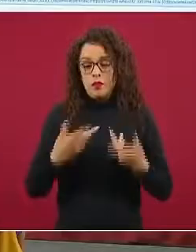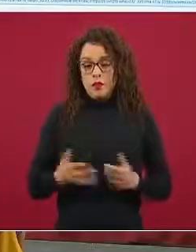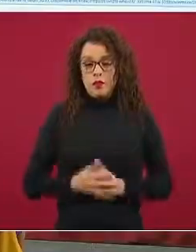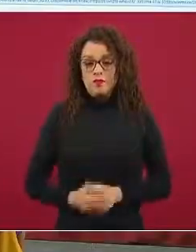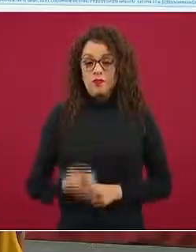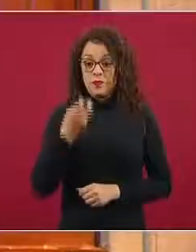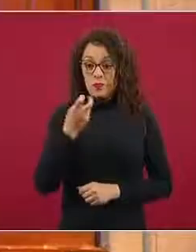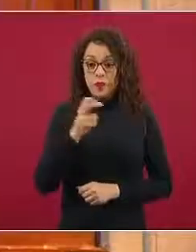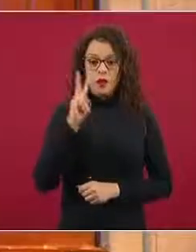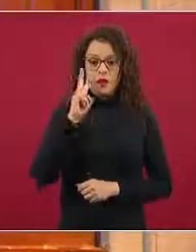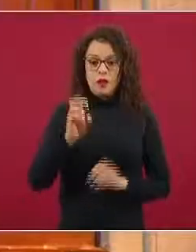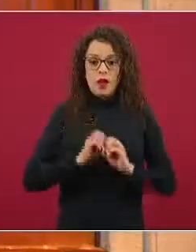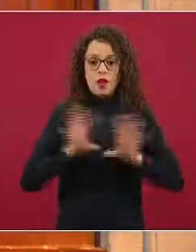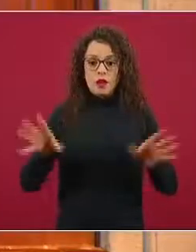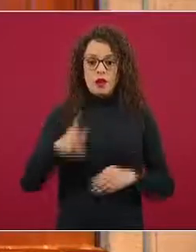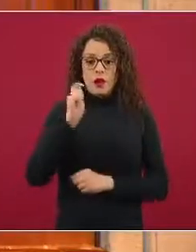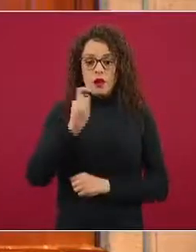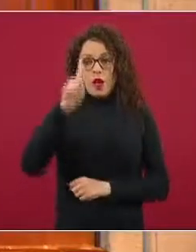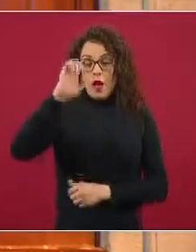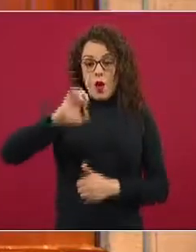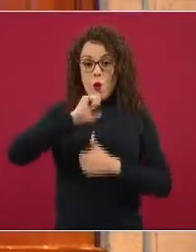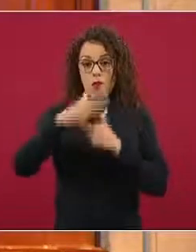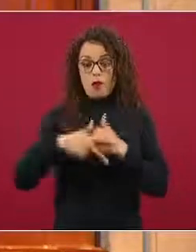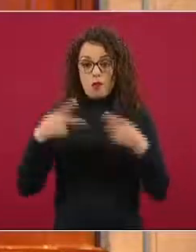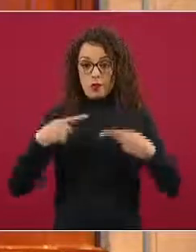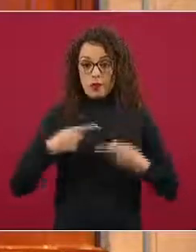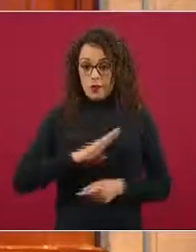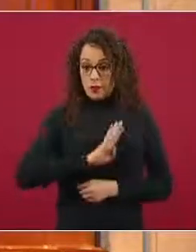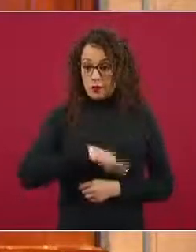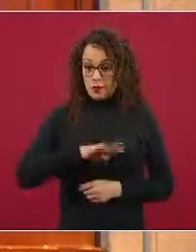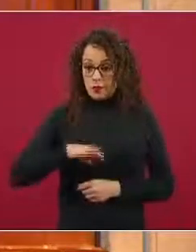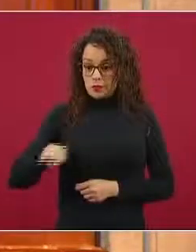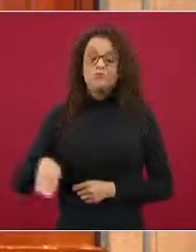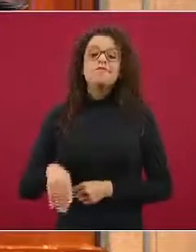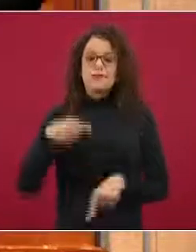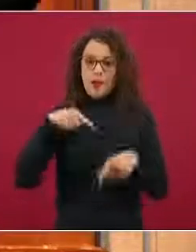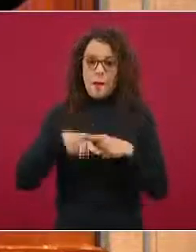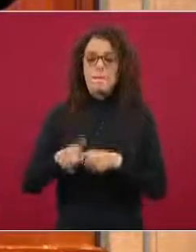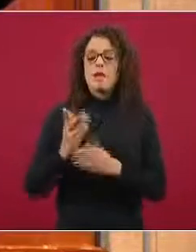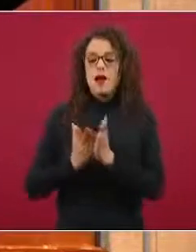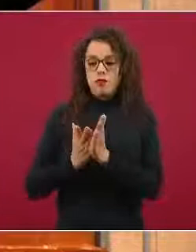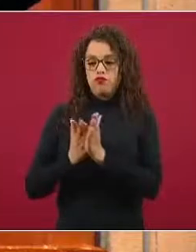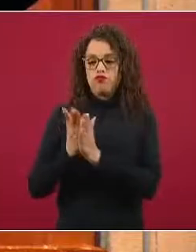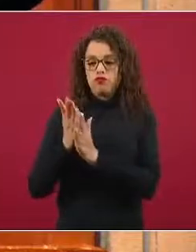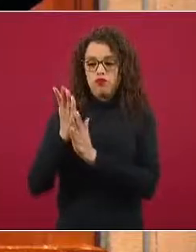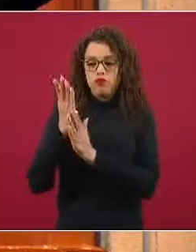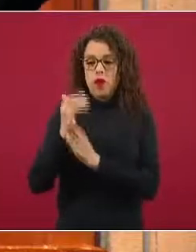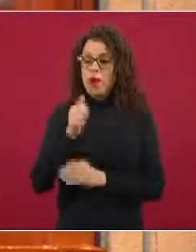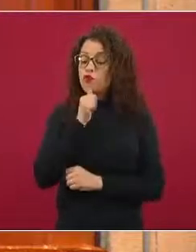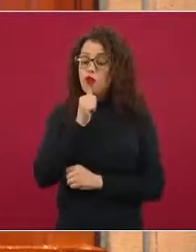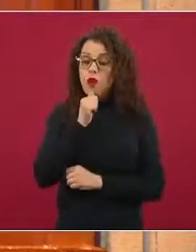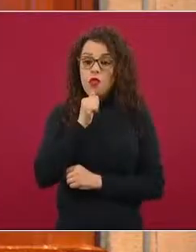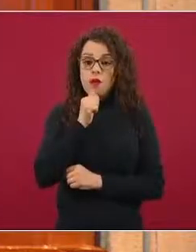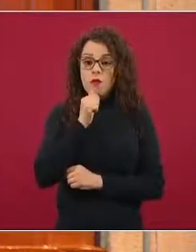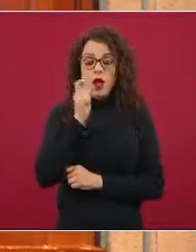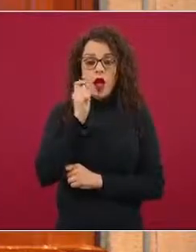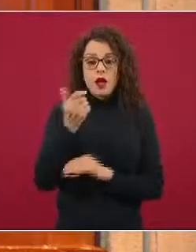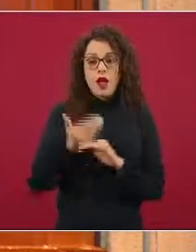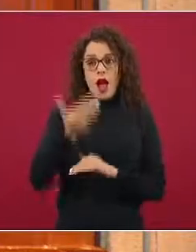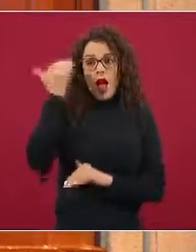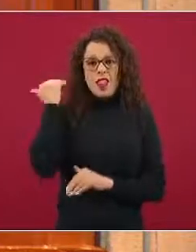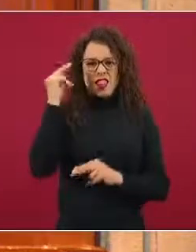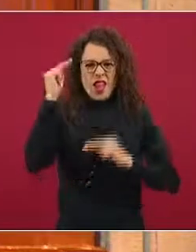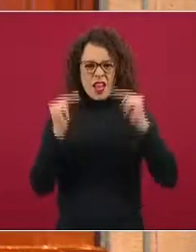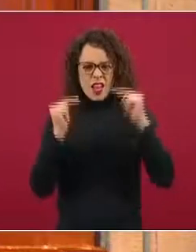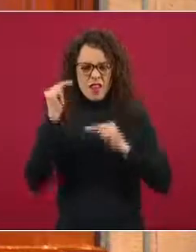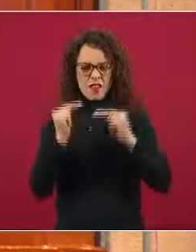tendencia también de la mortalidad en Europa empieza a incrementarse, todavía no ha llegado a los niveles que se observaron